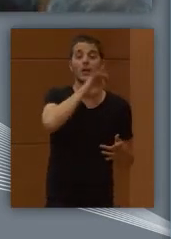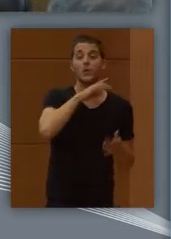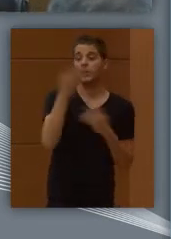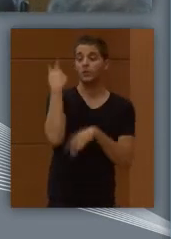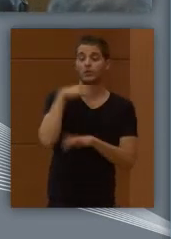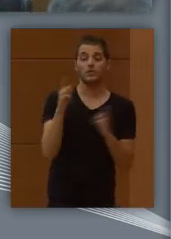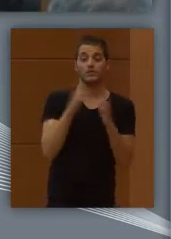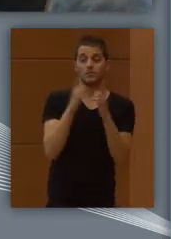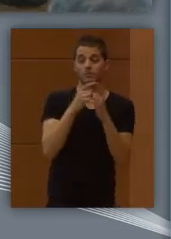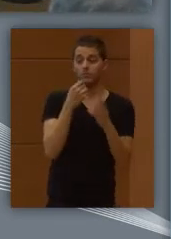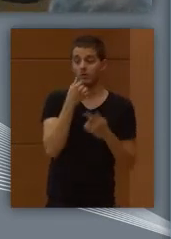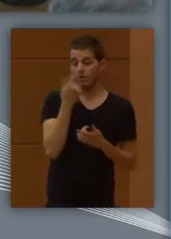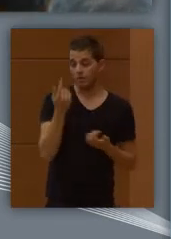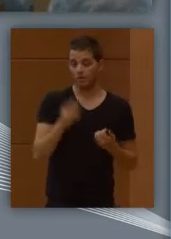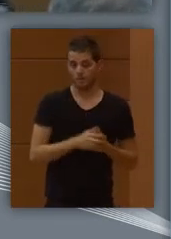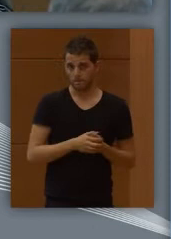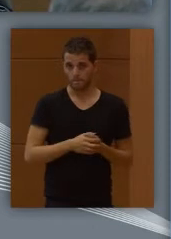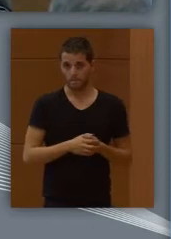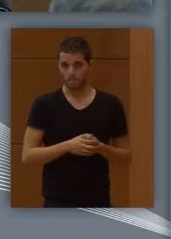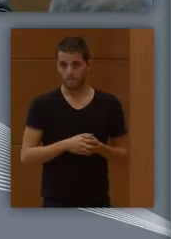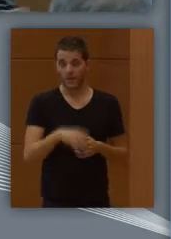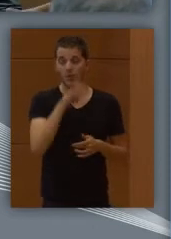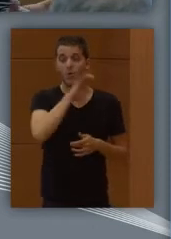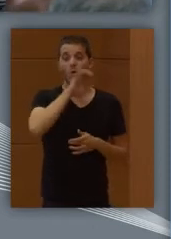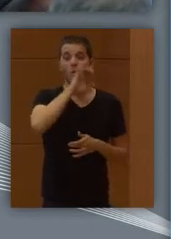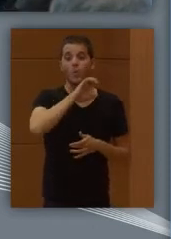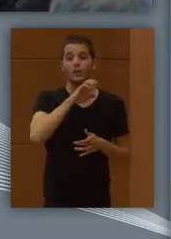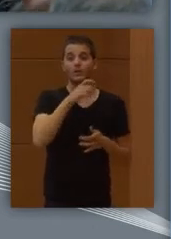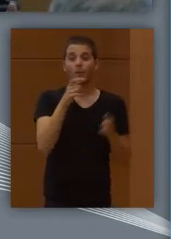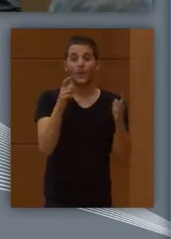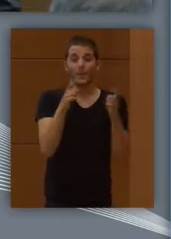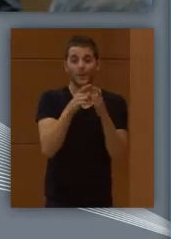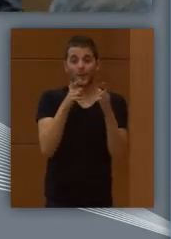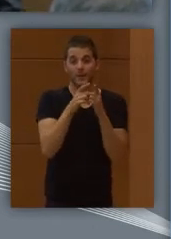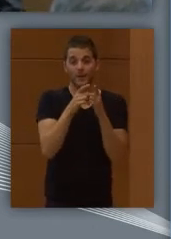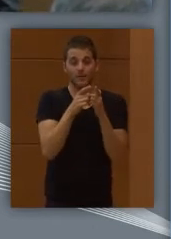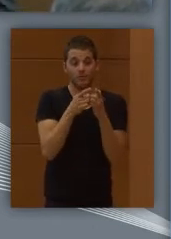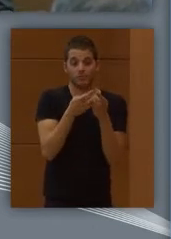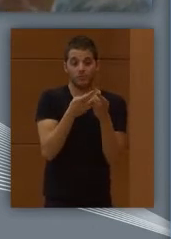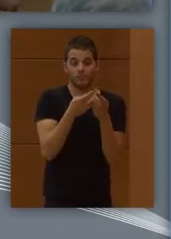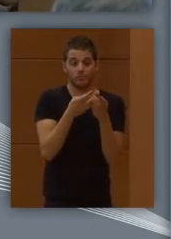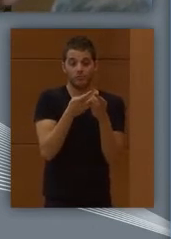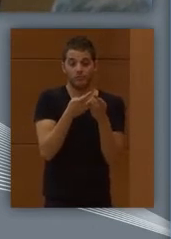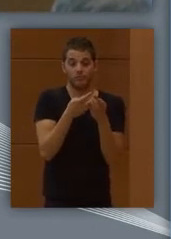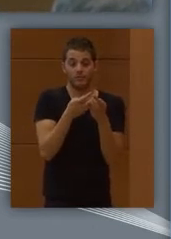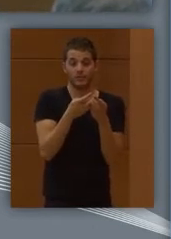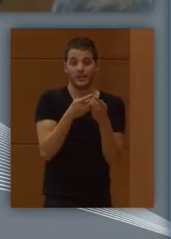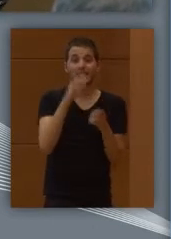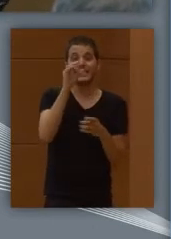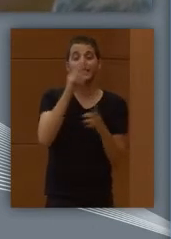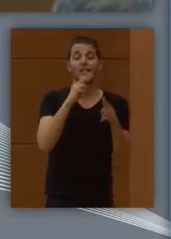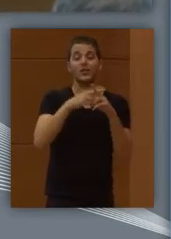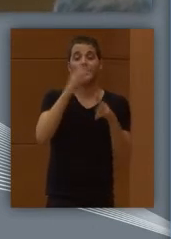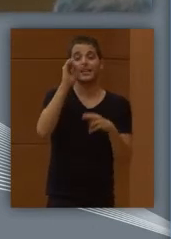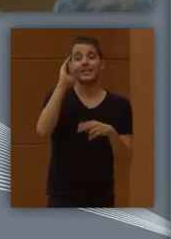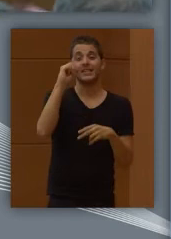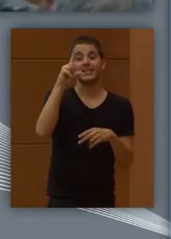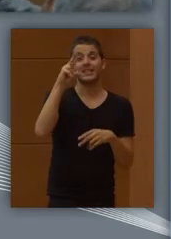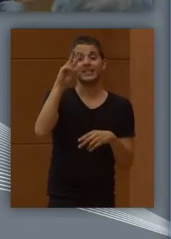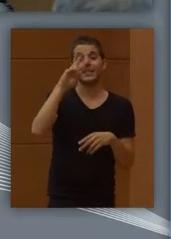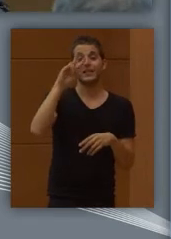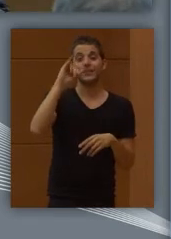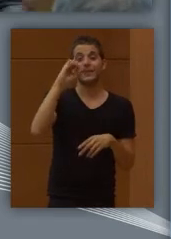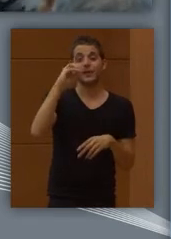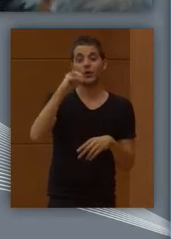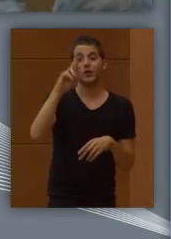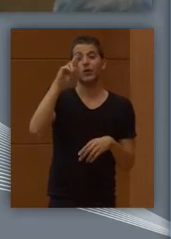que les quería contar. Es un pequeño cuento de un poeta y músico cubano, Silvio Rodríguez, que habla de tres hermanos que vivían en una situación